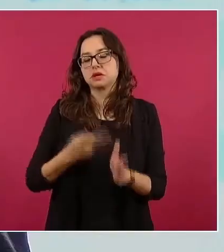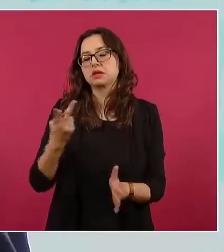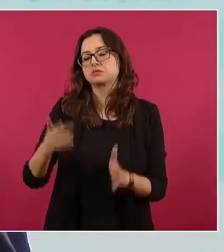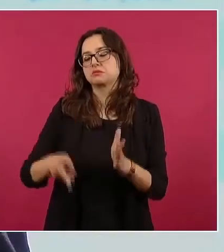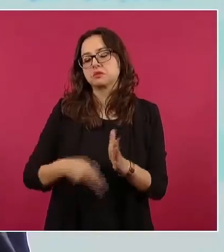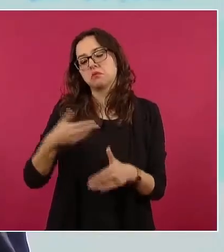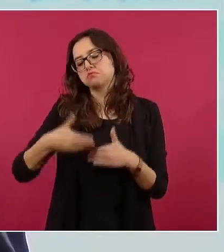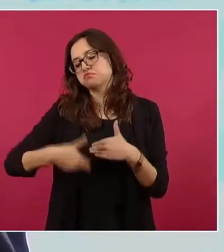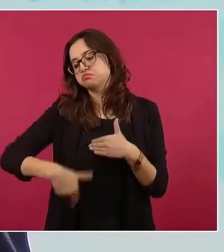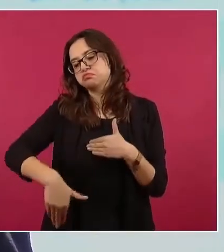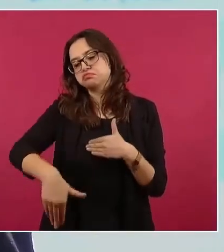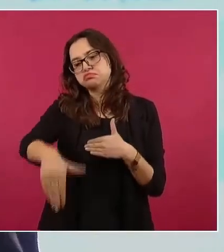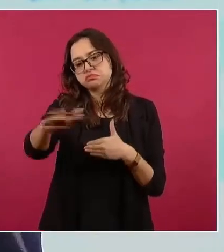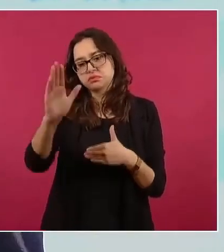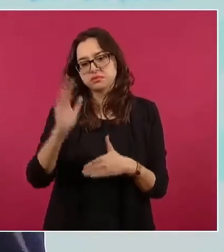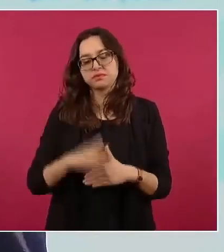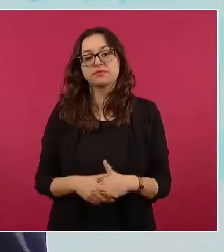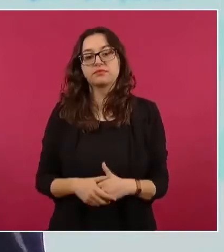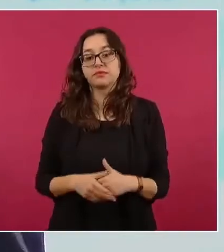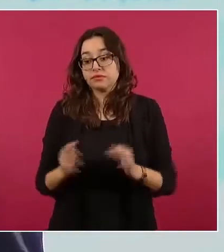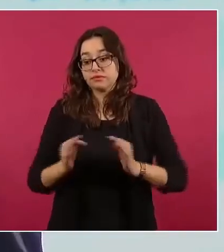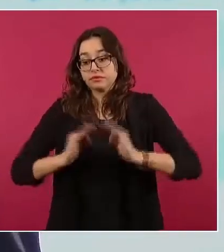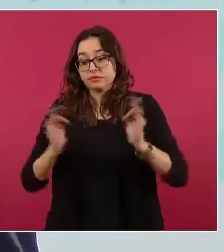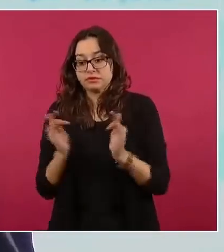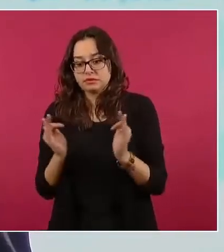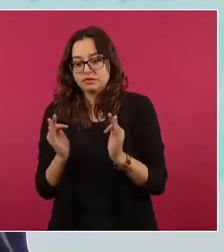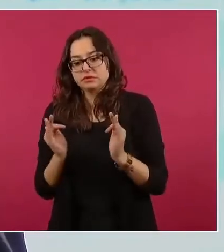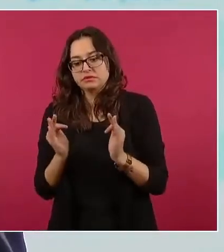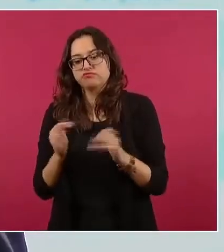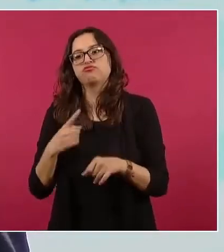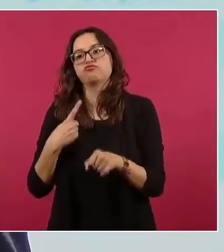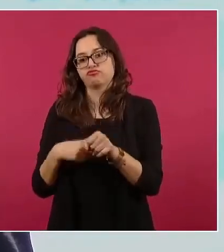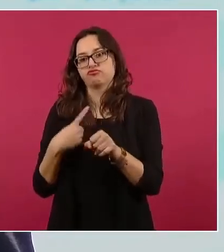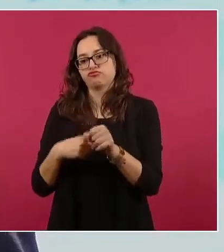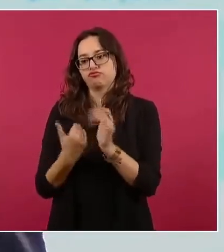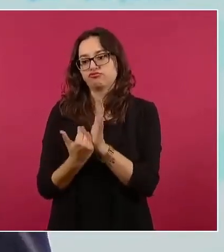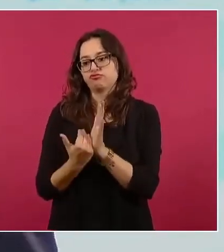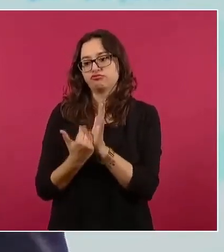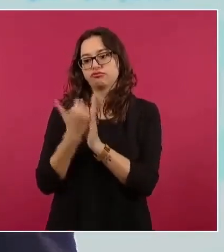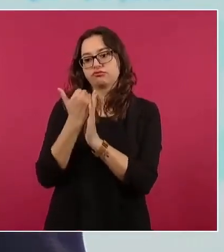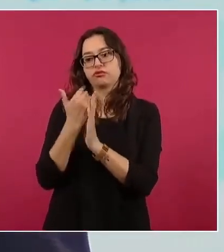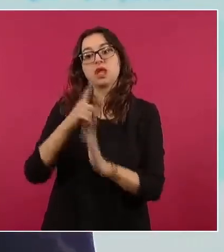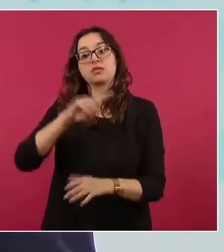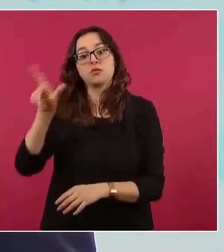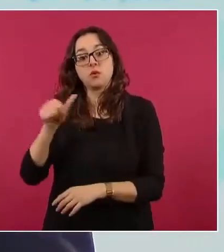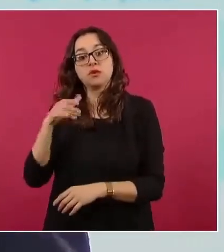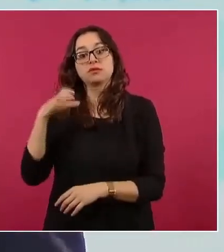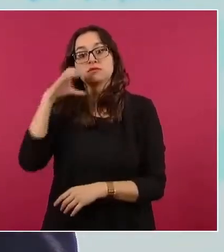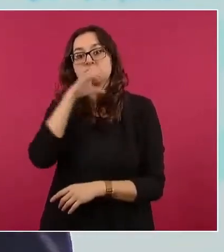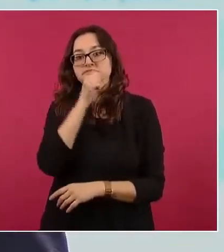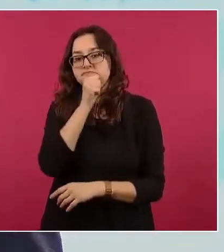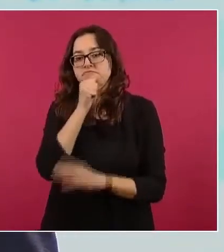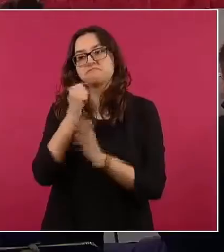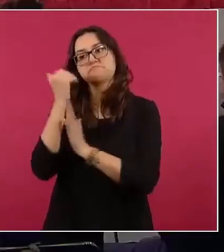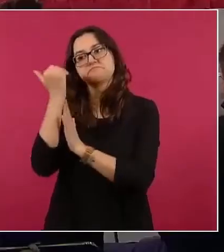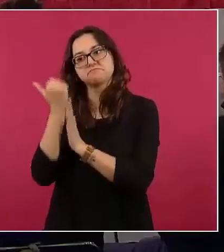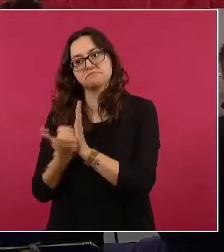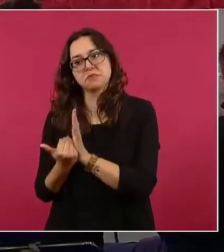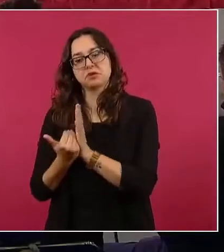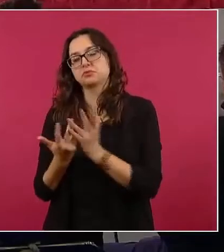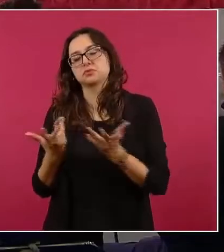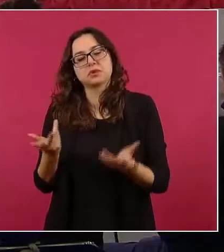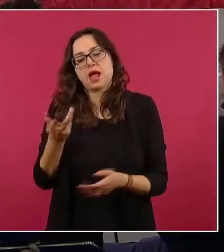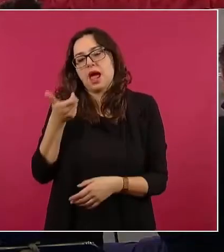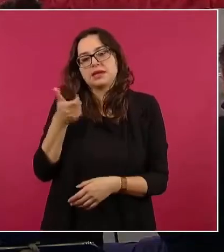de las enfermedades respiratorias. Aumentan con el frío y reducen en la temporada de calor. En la ocupación